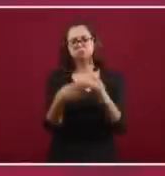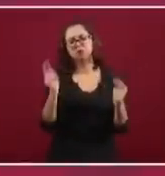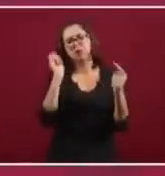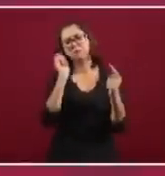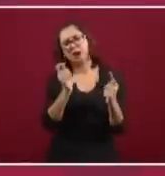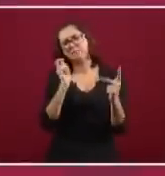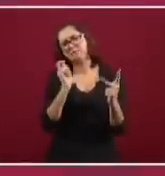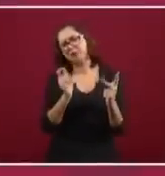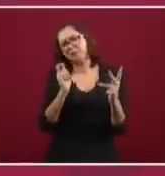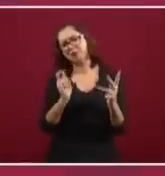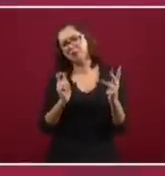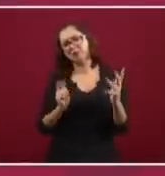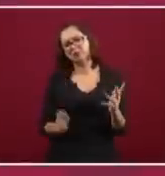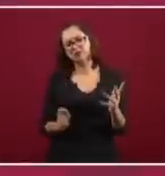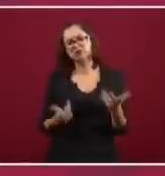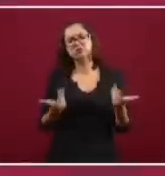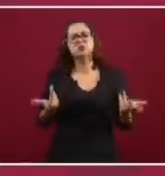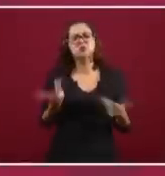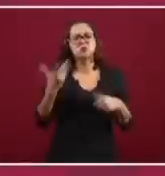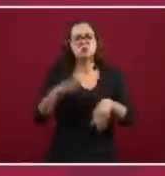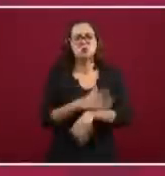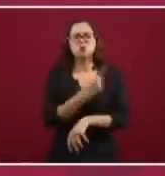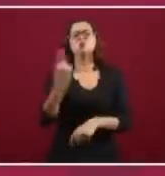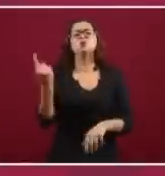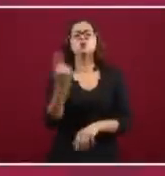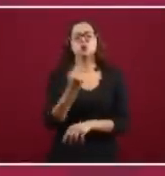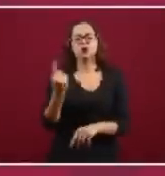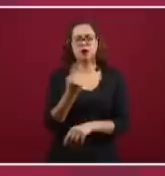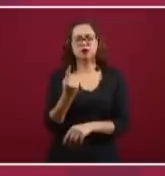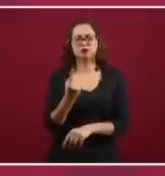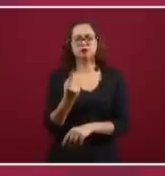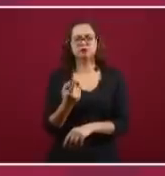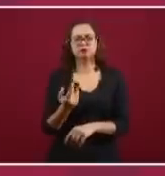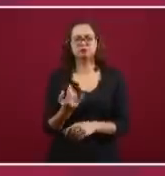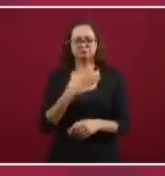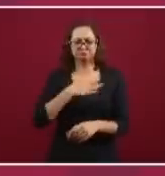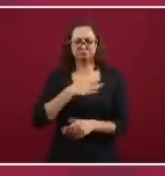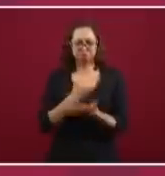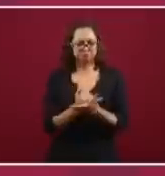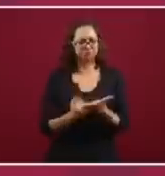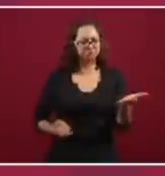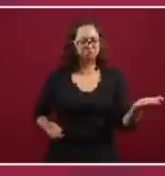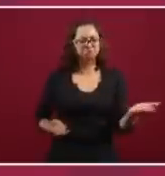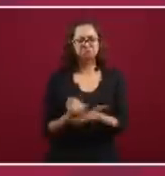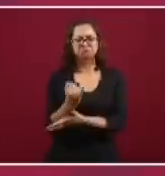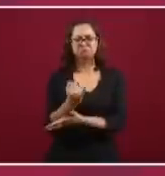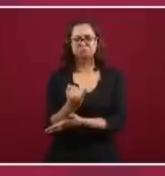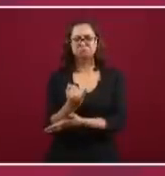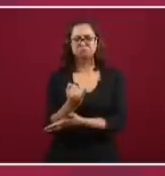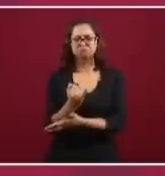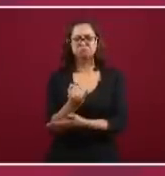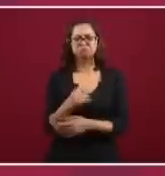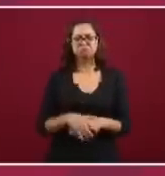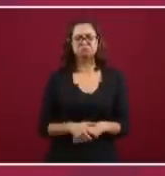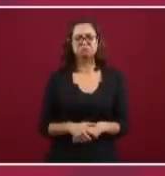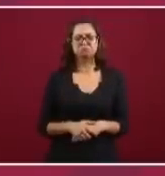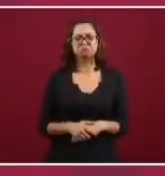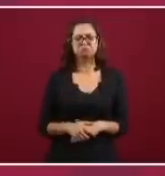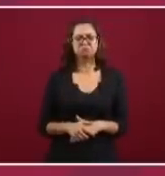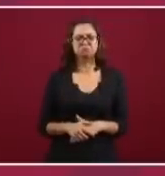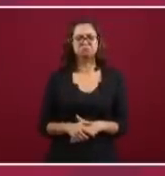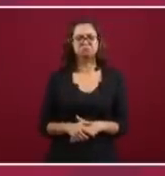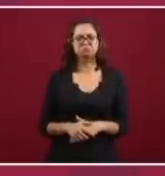argumentar el porqué de tomé la decisión de